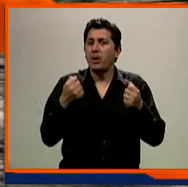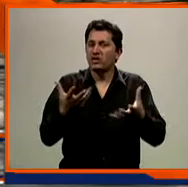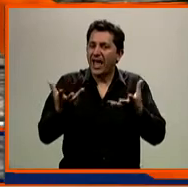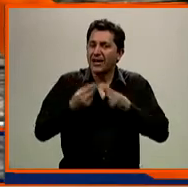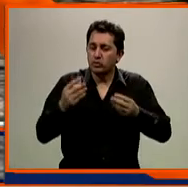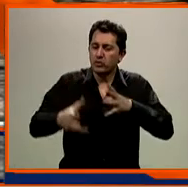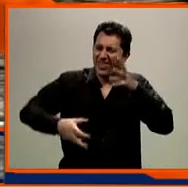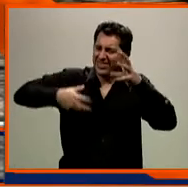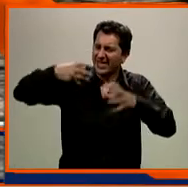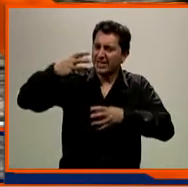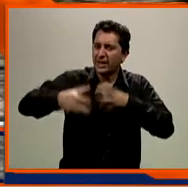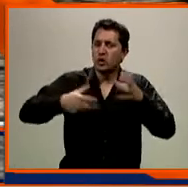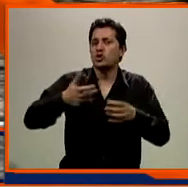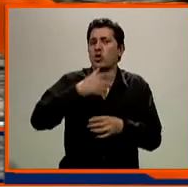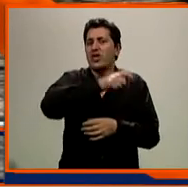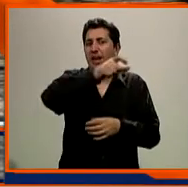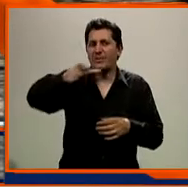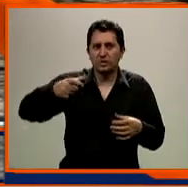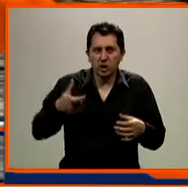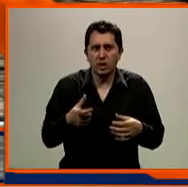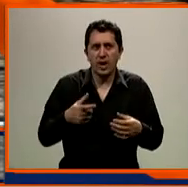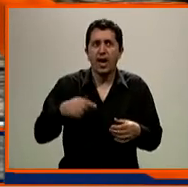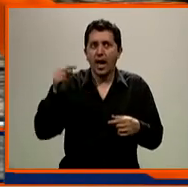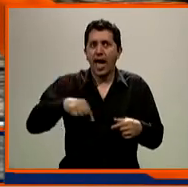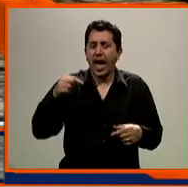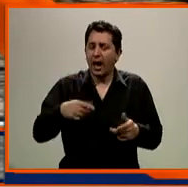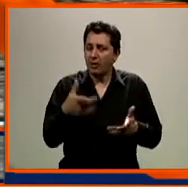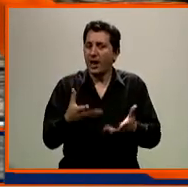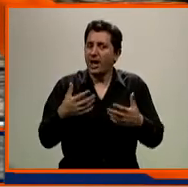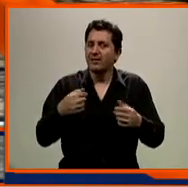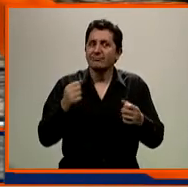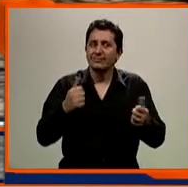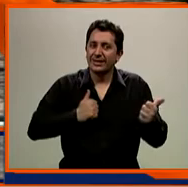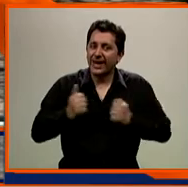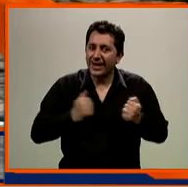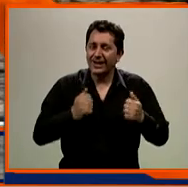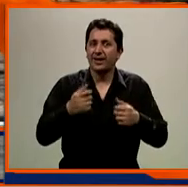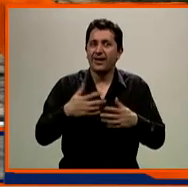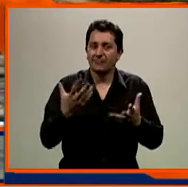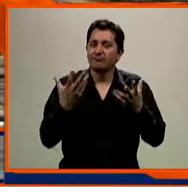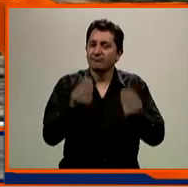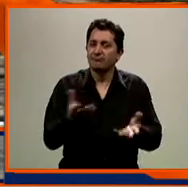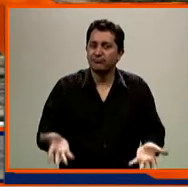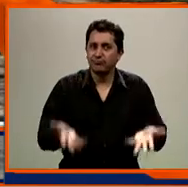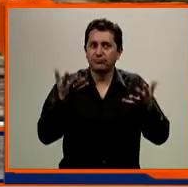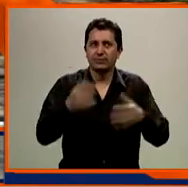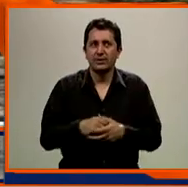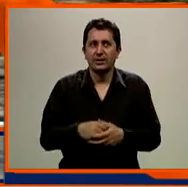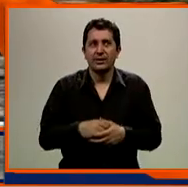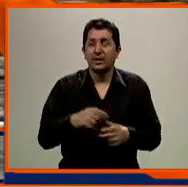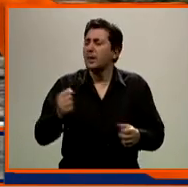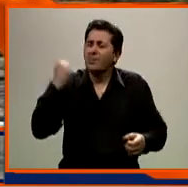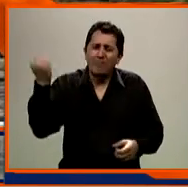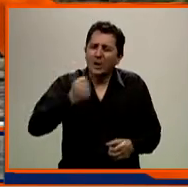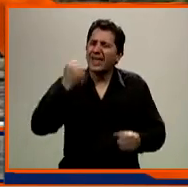desarrollo de los pueblos, bueno, y esto es de alguna manera estar apostando a eso, a través de lo importante que es hacer